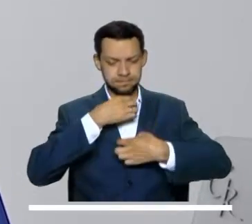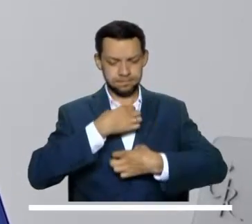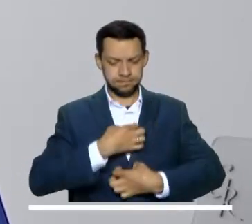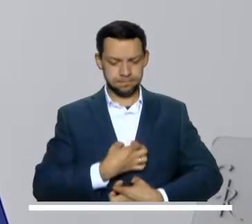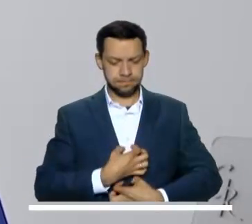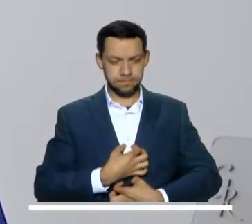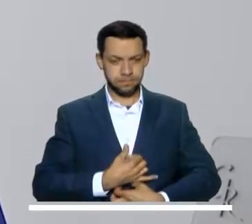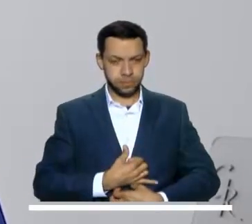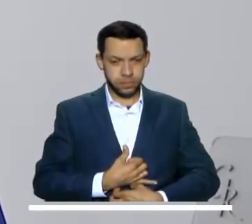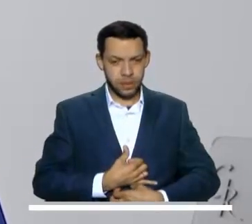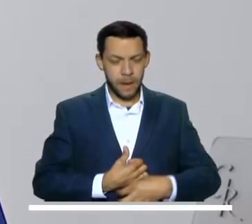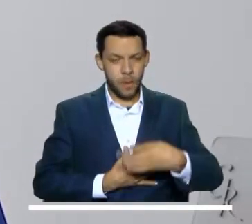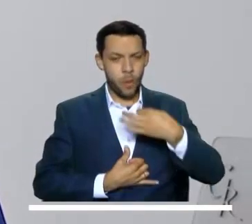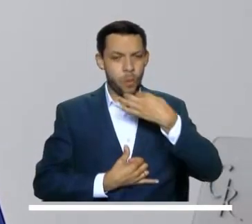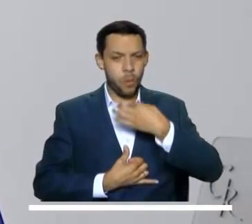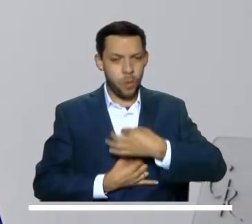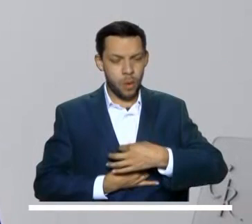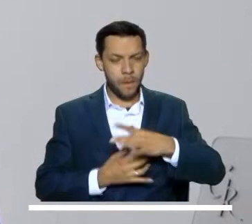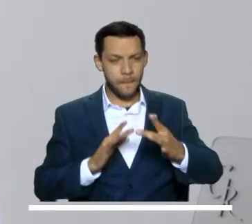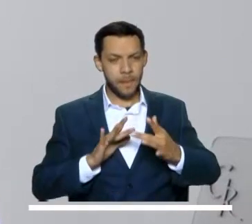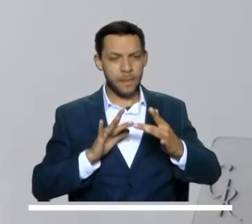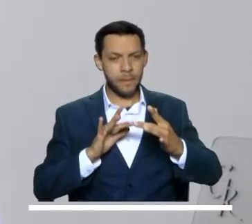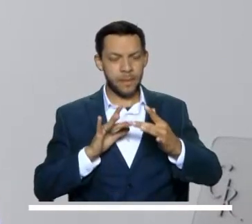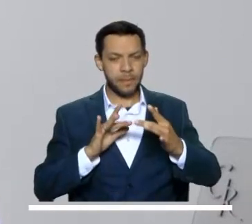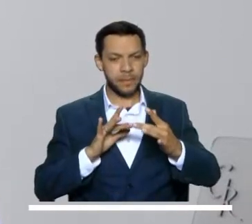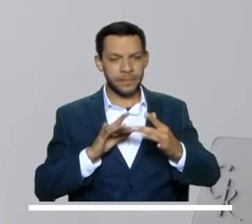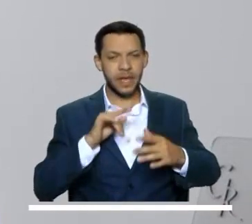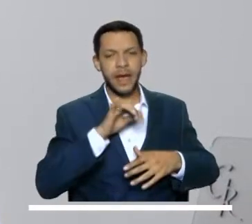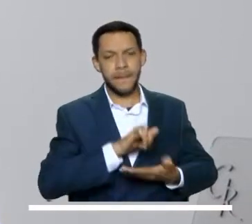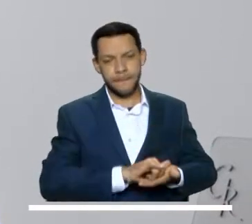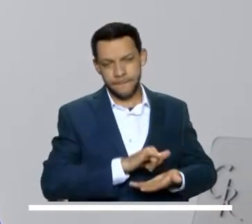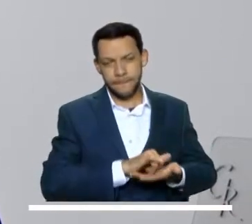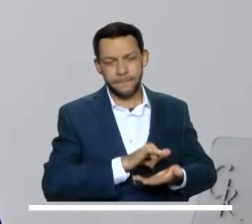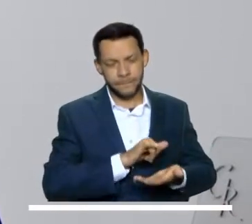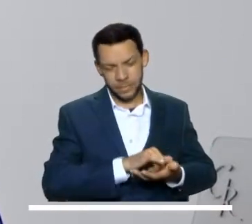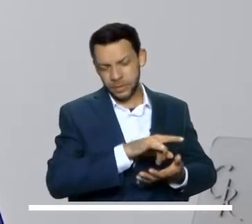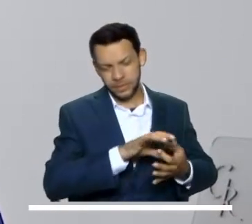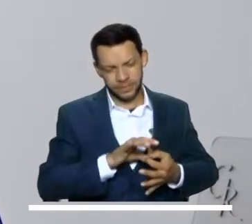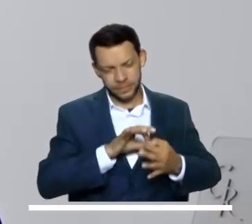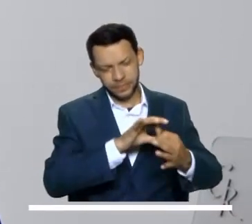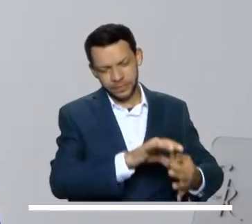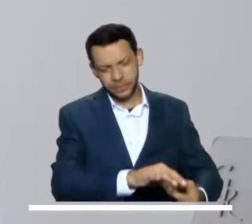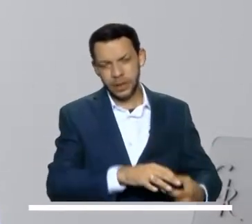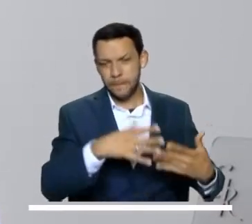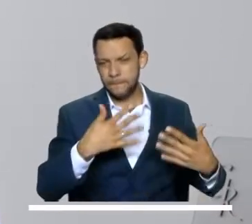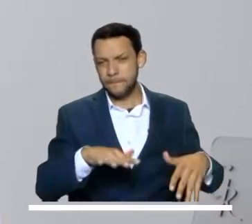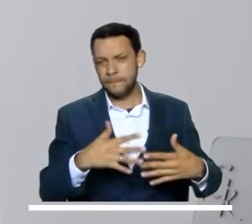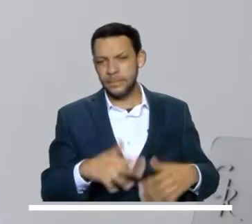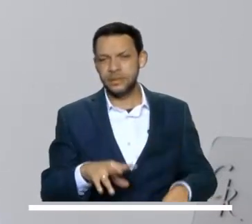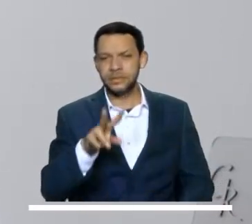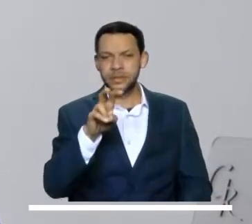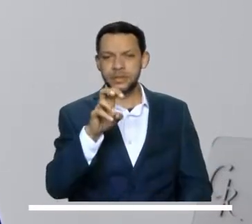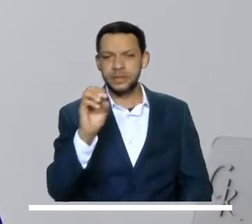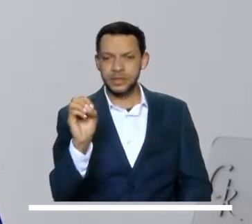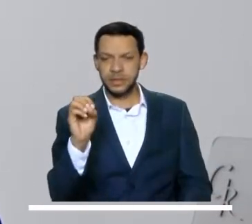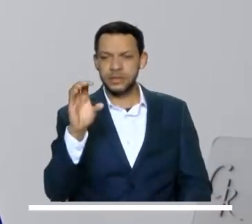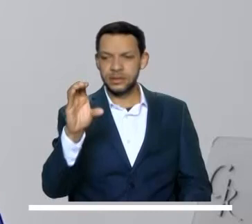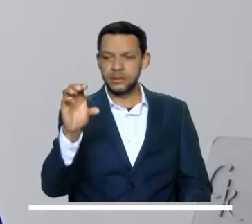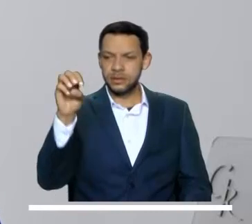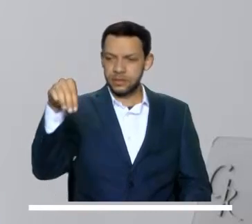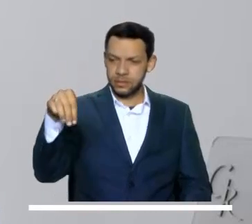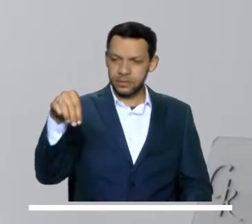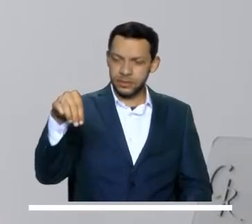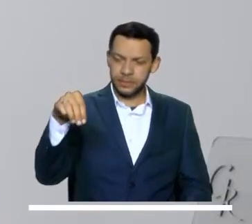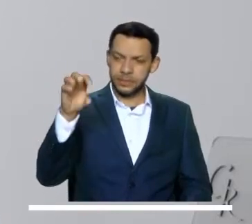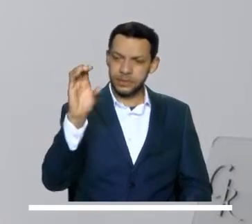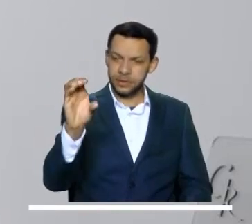primera y segunda porción del intestino delgado, que se llama duodeno. Eso nos permite evaluar más o menos unos 70 centímetros de tracto digestivo superior, que es hasta